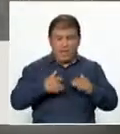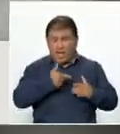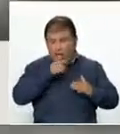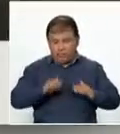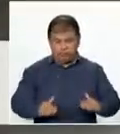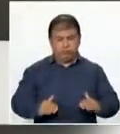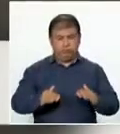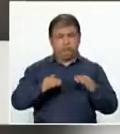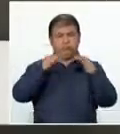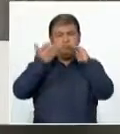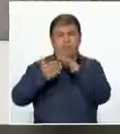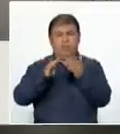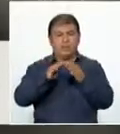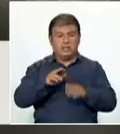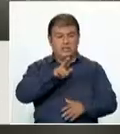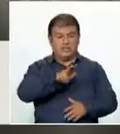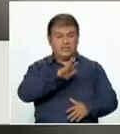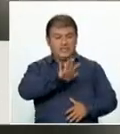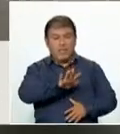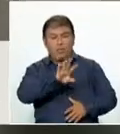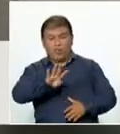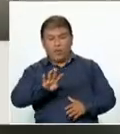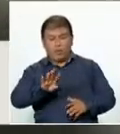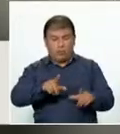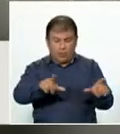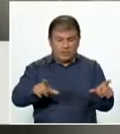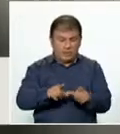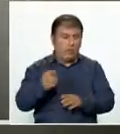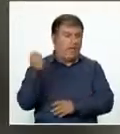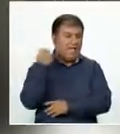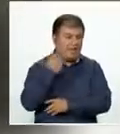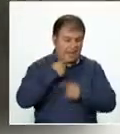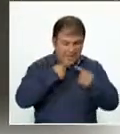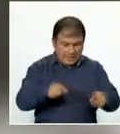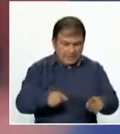agua. 54 condados han sido declarados en emergencia.